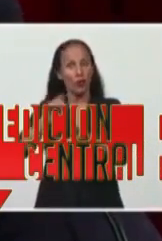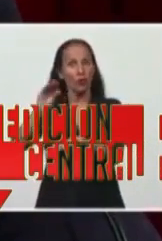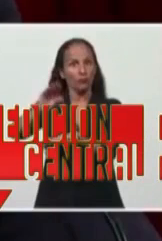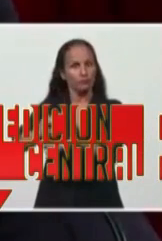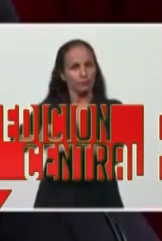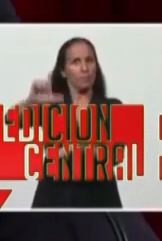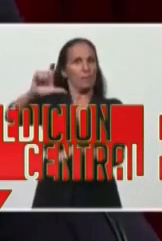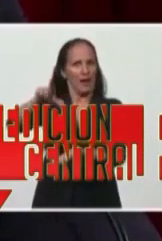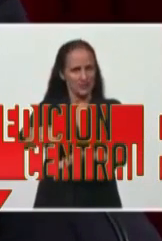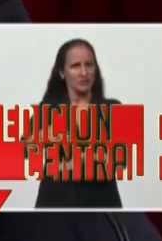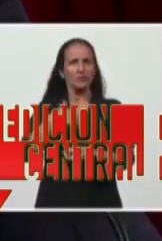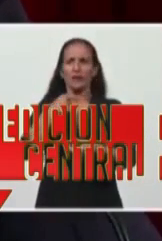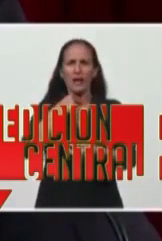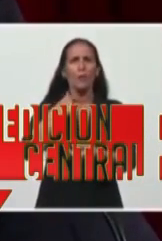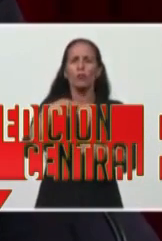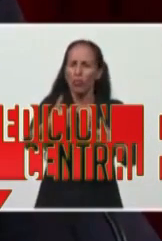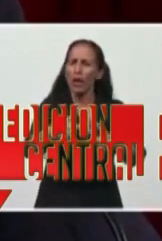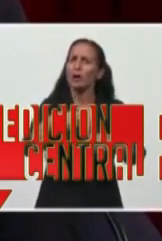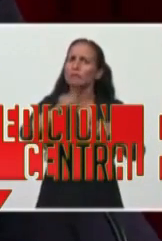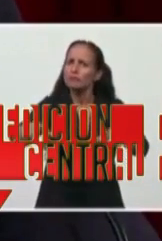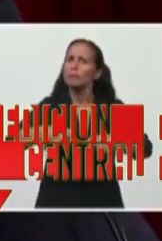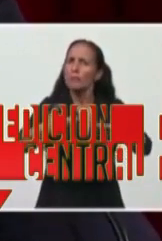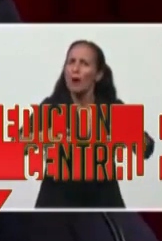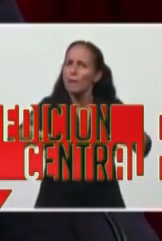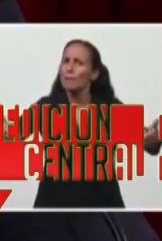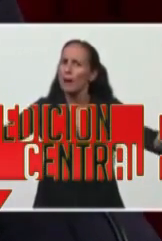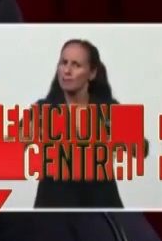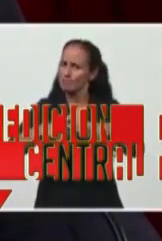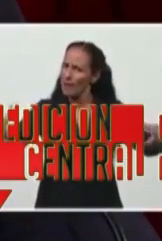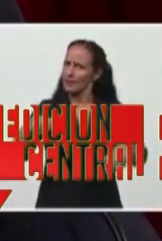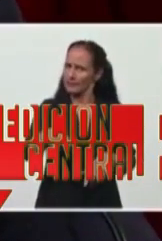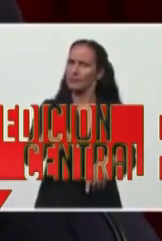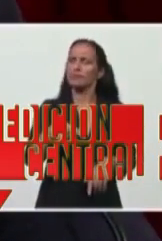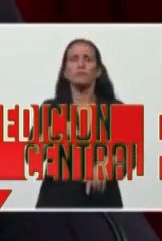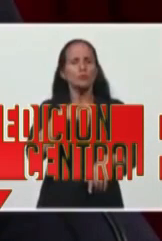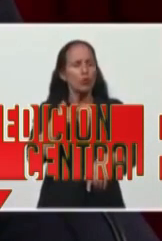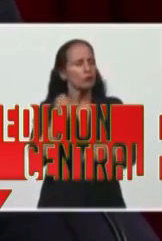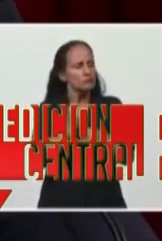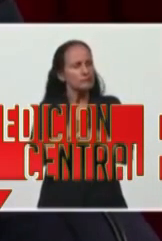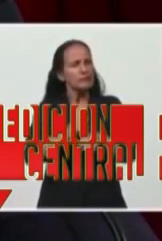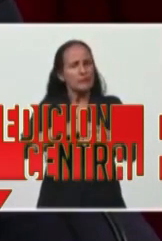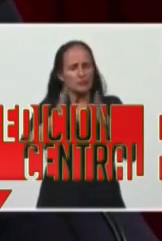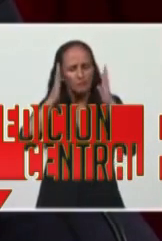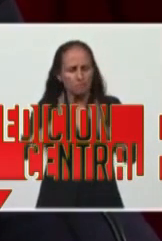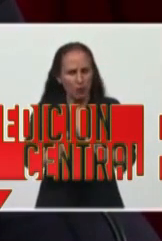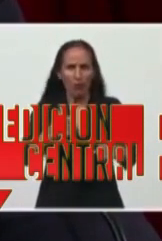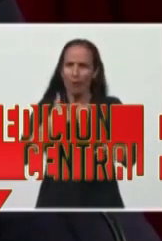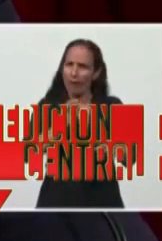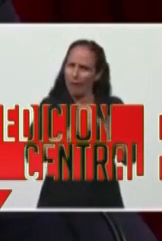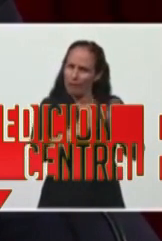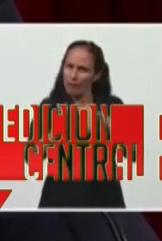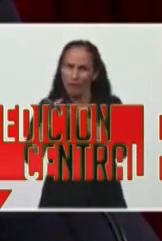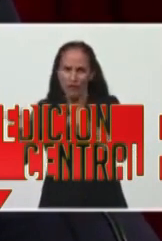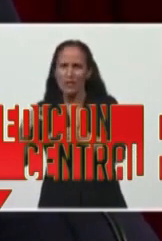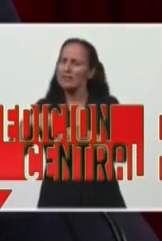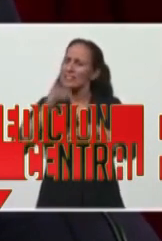presidente de la Nación, ¿viste algún cambio? ¿Qué análisis haces de estos meses que ya está gestionando? Y por parte de las críticas que se le hacen